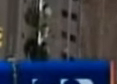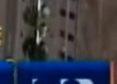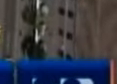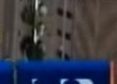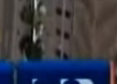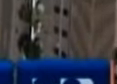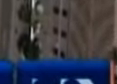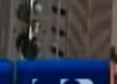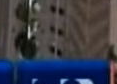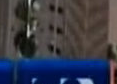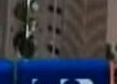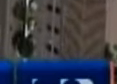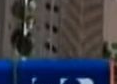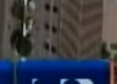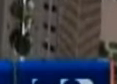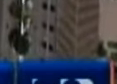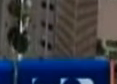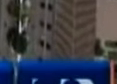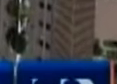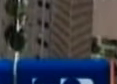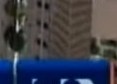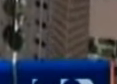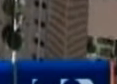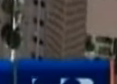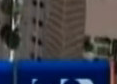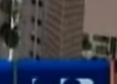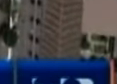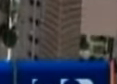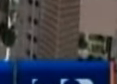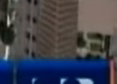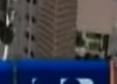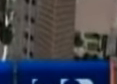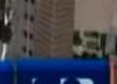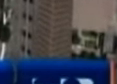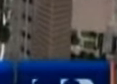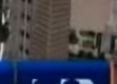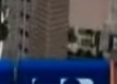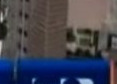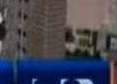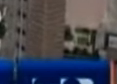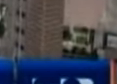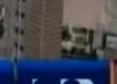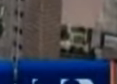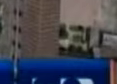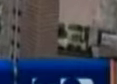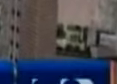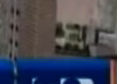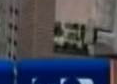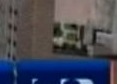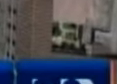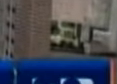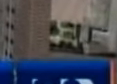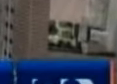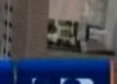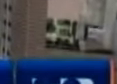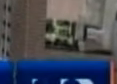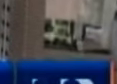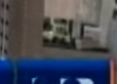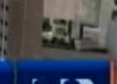ser una ciudad con enorme potencial en varios aspectos, poseedora de un encanto paisajístico, riqueza cultural, historia